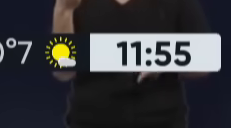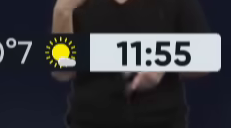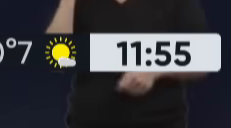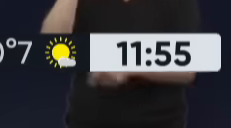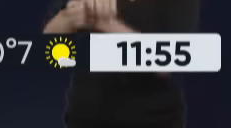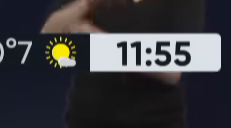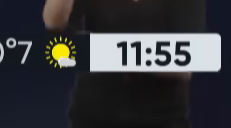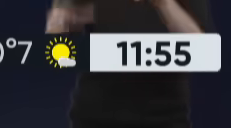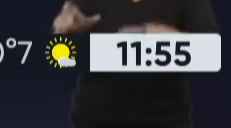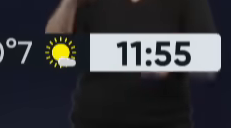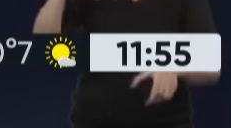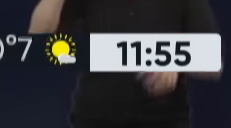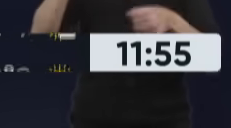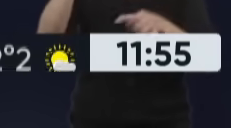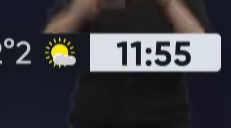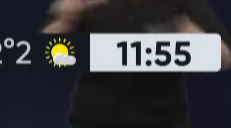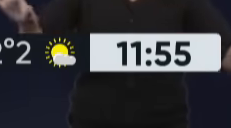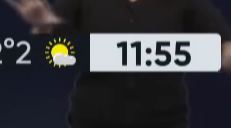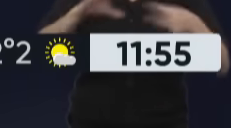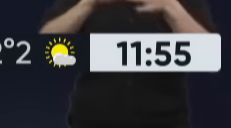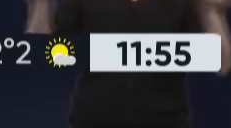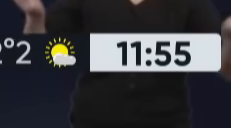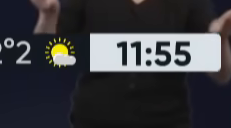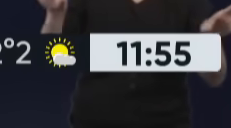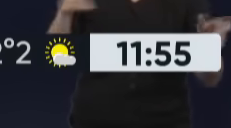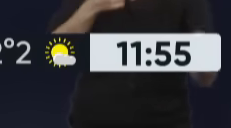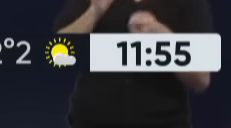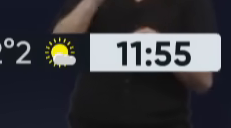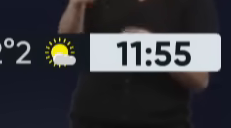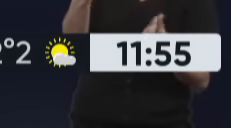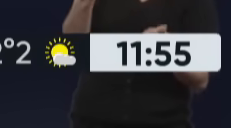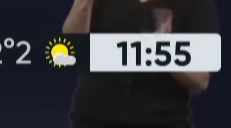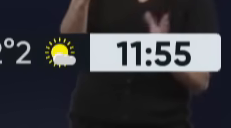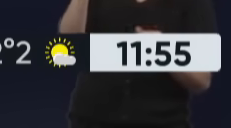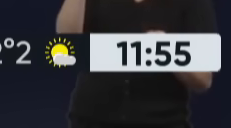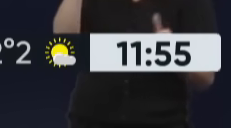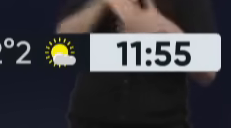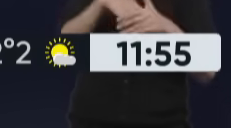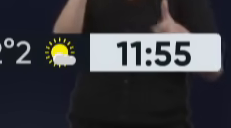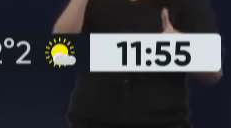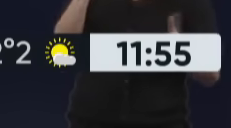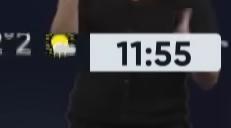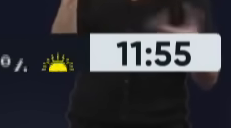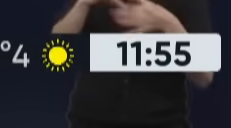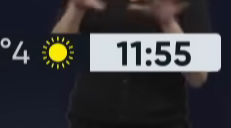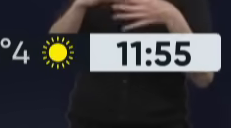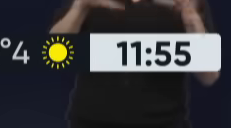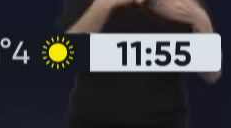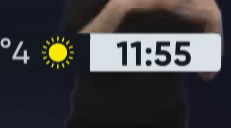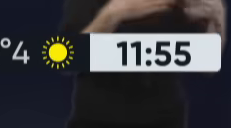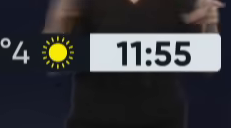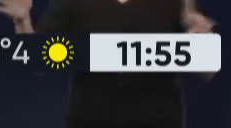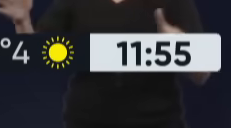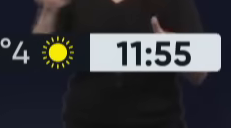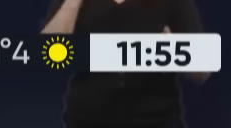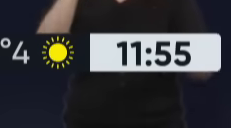utilizar sus ahorros. Es sumamente llamativo lo de al